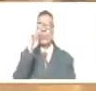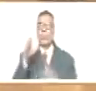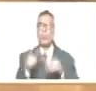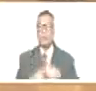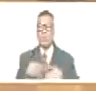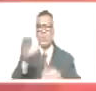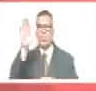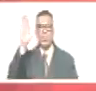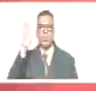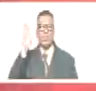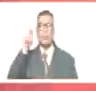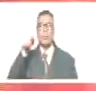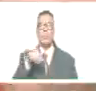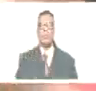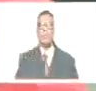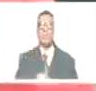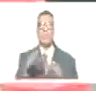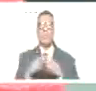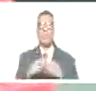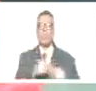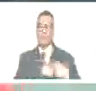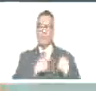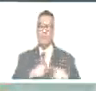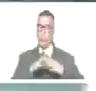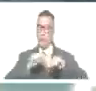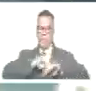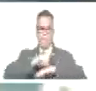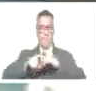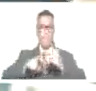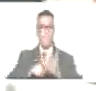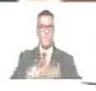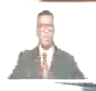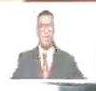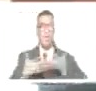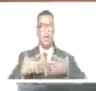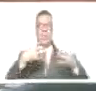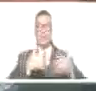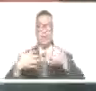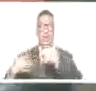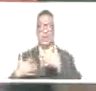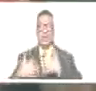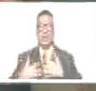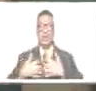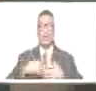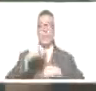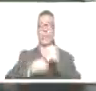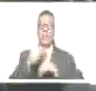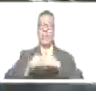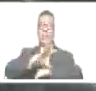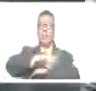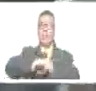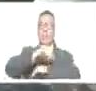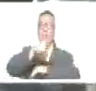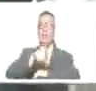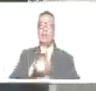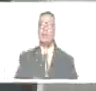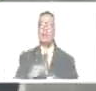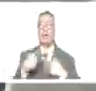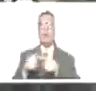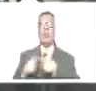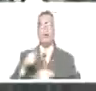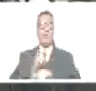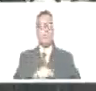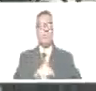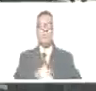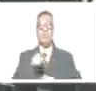comprometen con el alma, con el espíritu, a dar la pelea contra los hechos de corrupción en cualquier instancia.